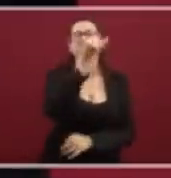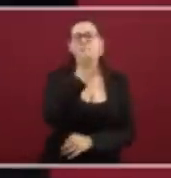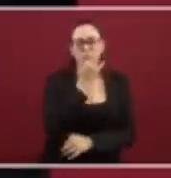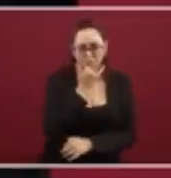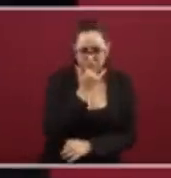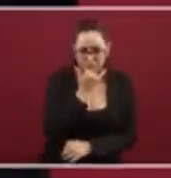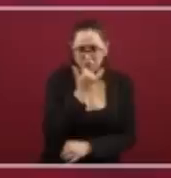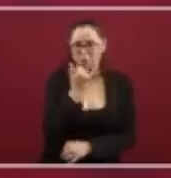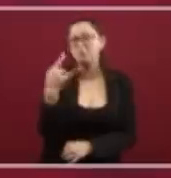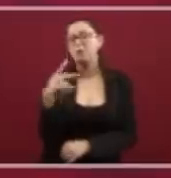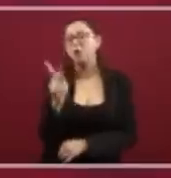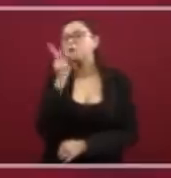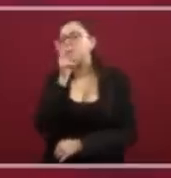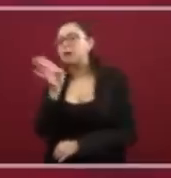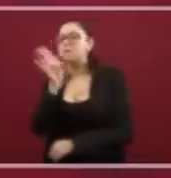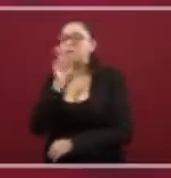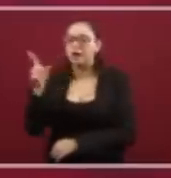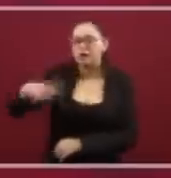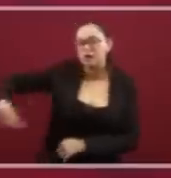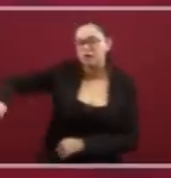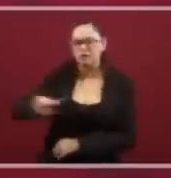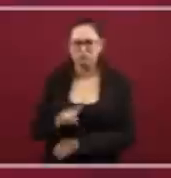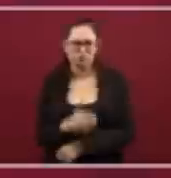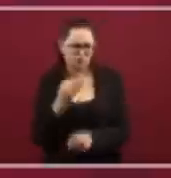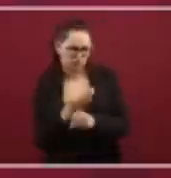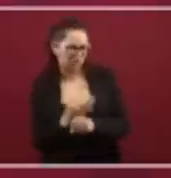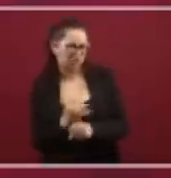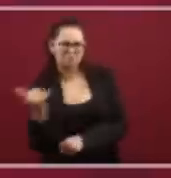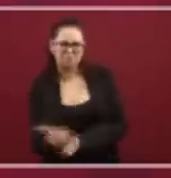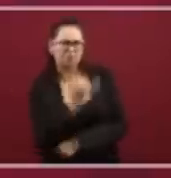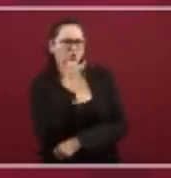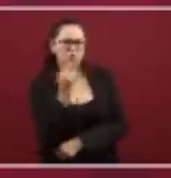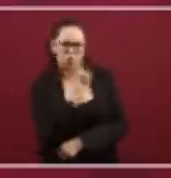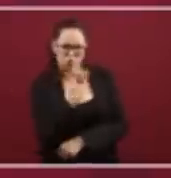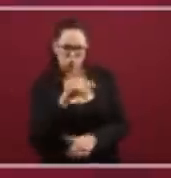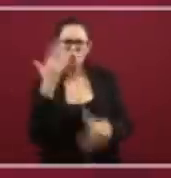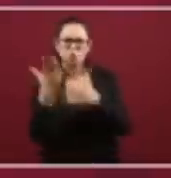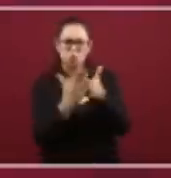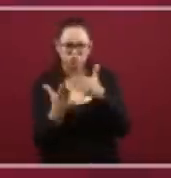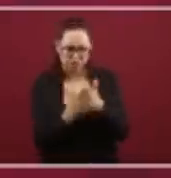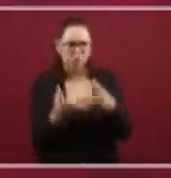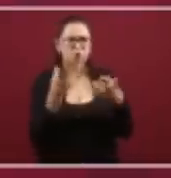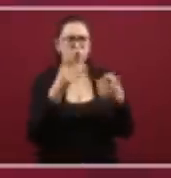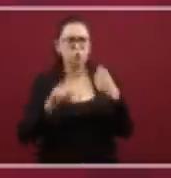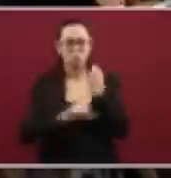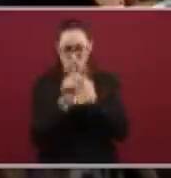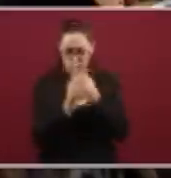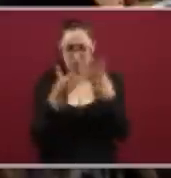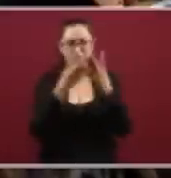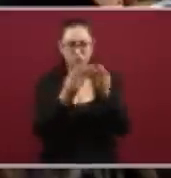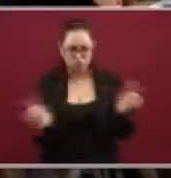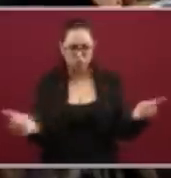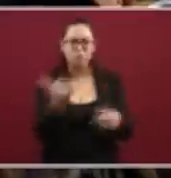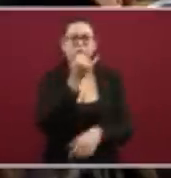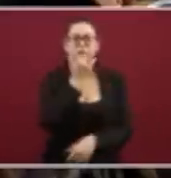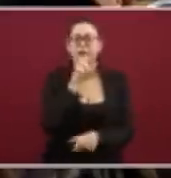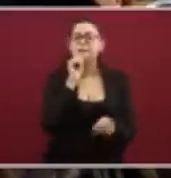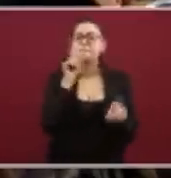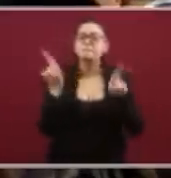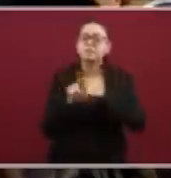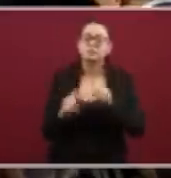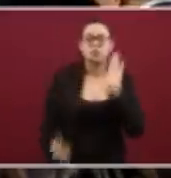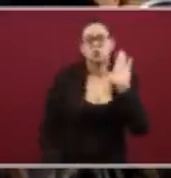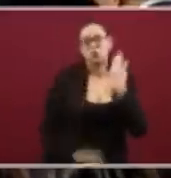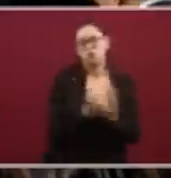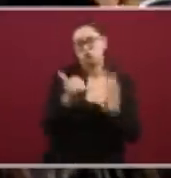de fondo la construcción de un memorial la restauración del mobiliario que actualmente existe y